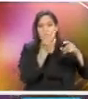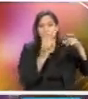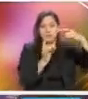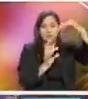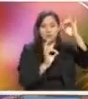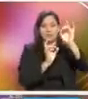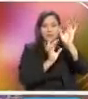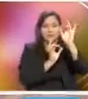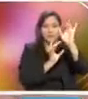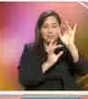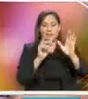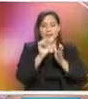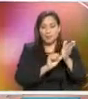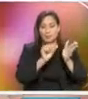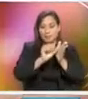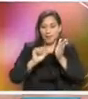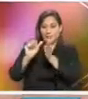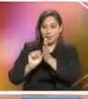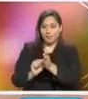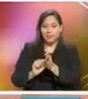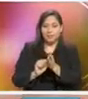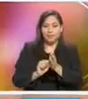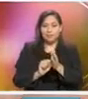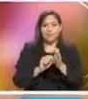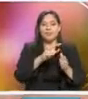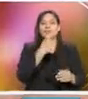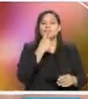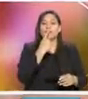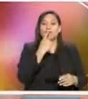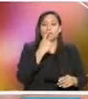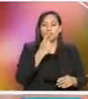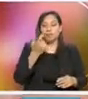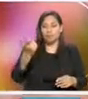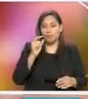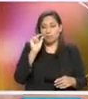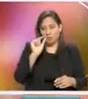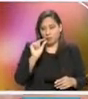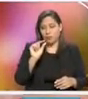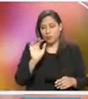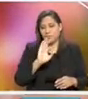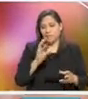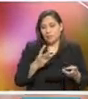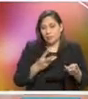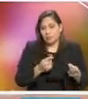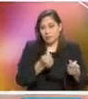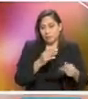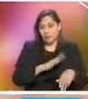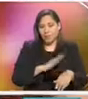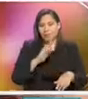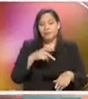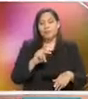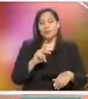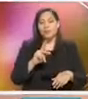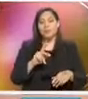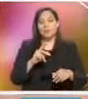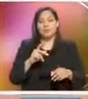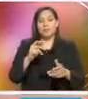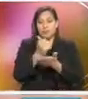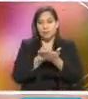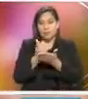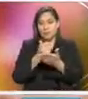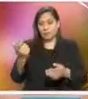tienes en el año que no son del mes, pero son a lo mejor de seguros, por ejemplo. Un tema